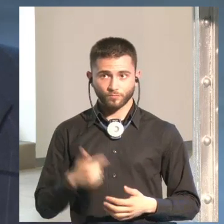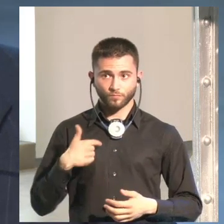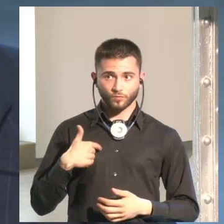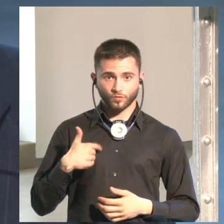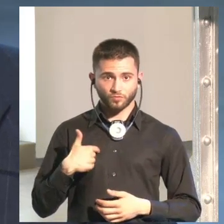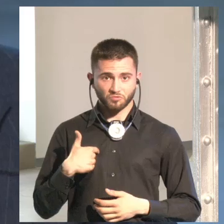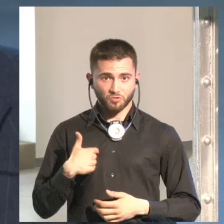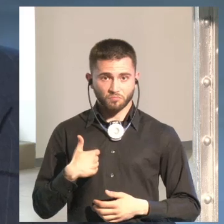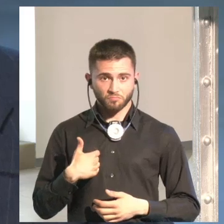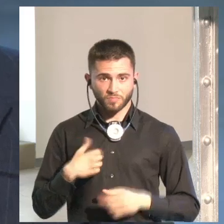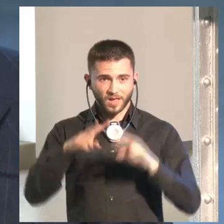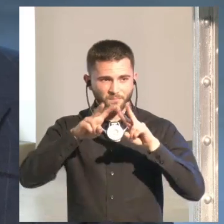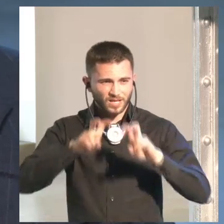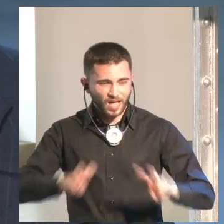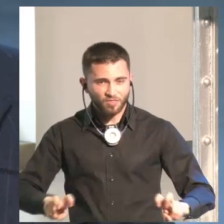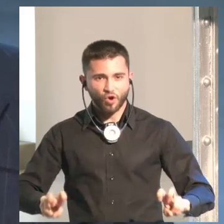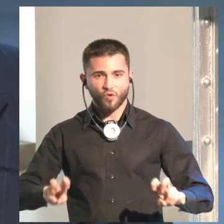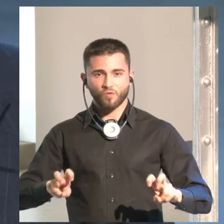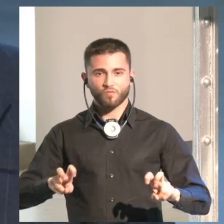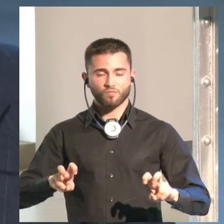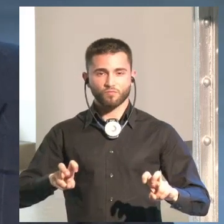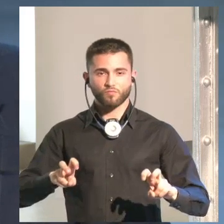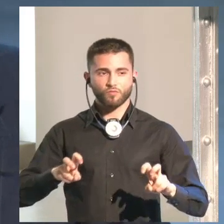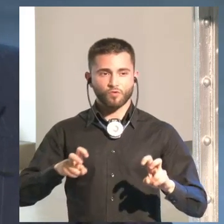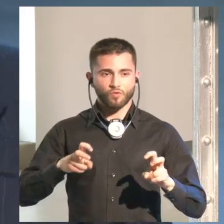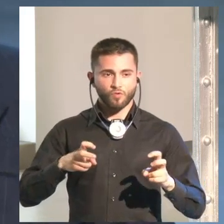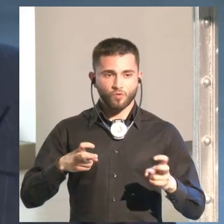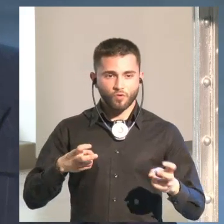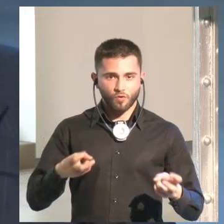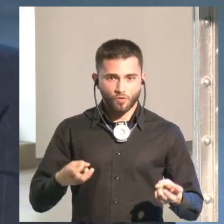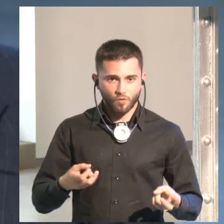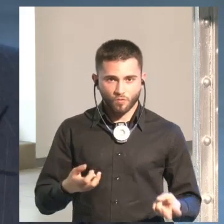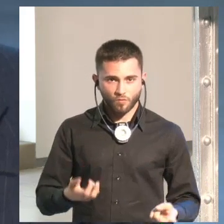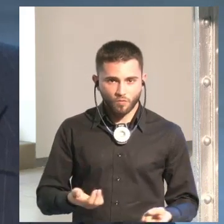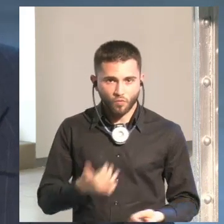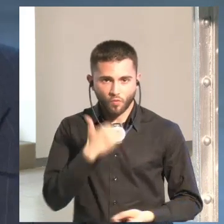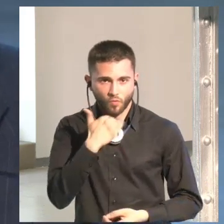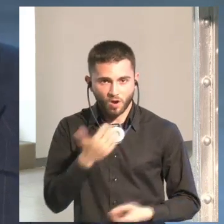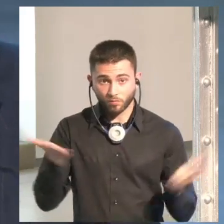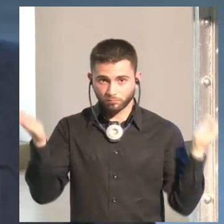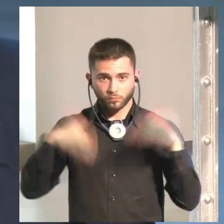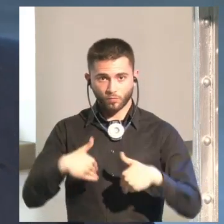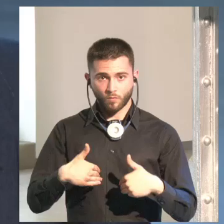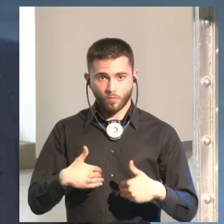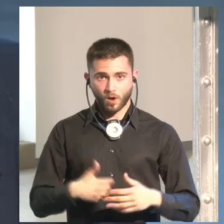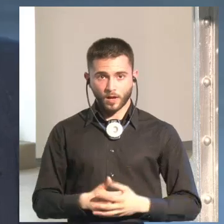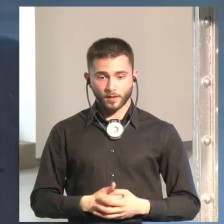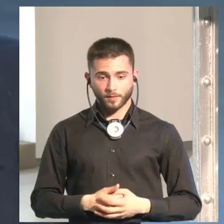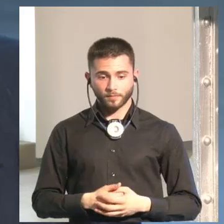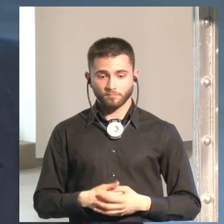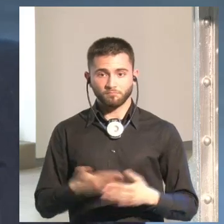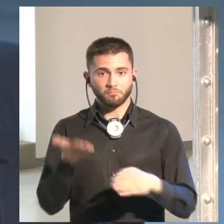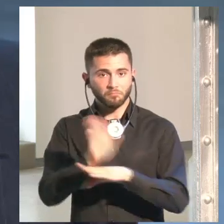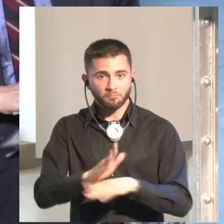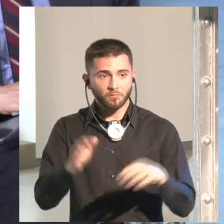Yo no tengo ninguna investigación ni tengo ninguna circunscripción a la que represente ni estoy